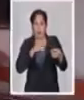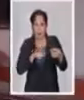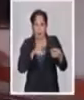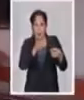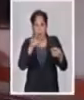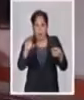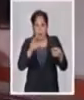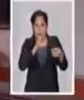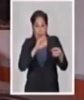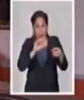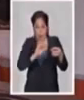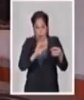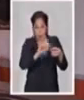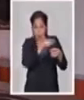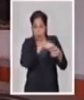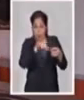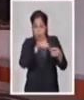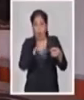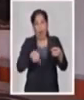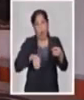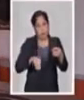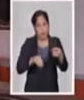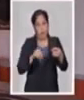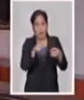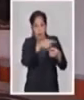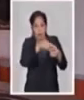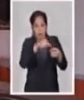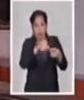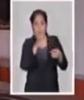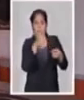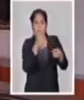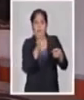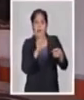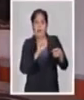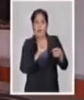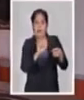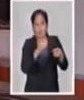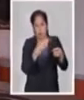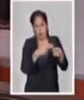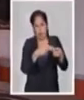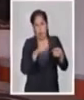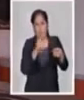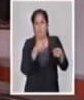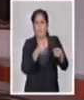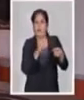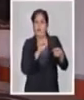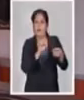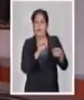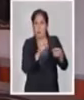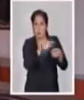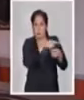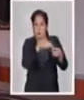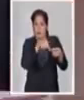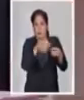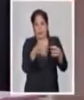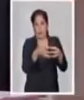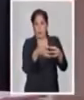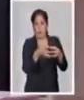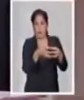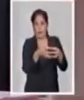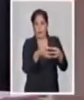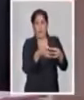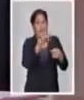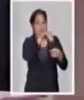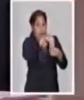es que el salario mínimo asume una canasta de bienes y servicios de referencia, uno como tres veces esa canasta. Ahora,